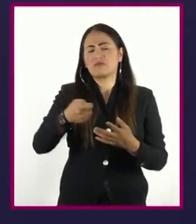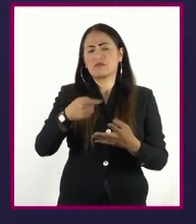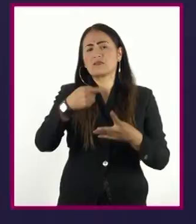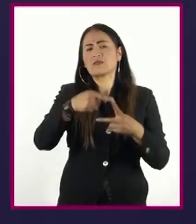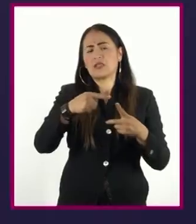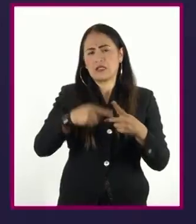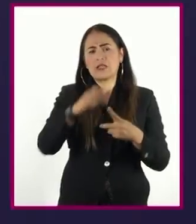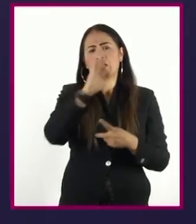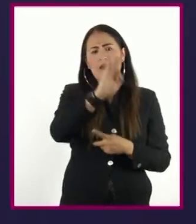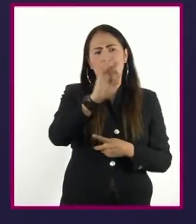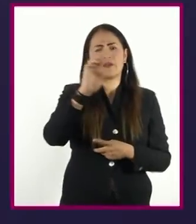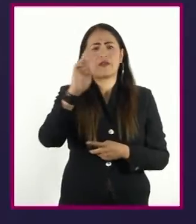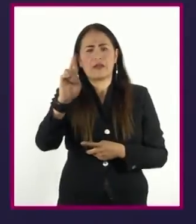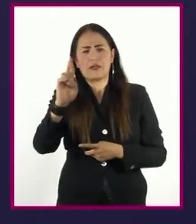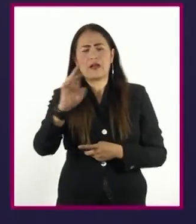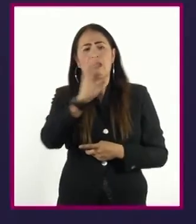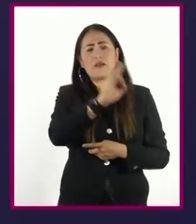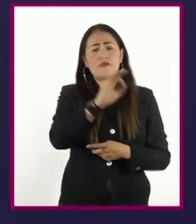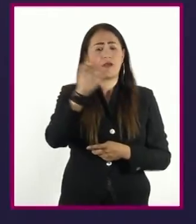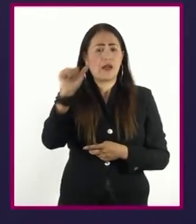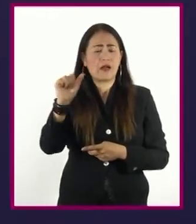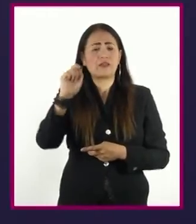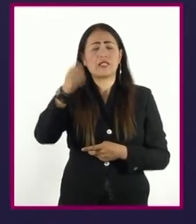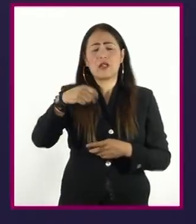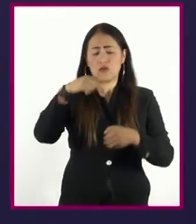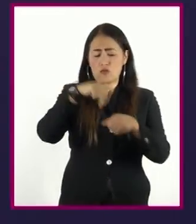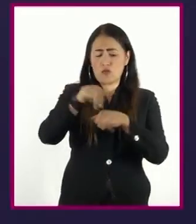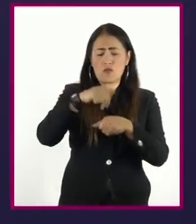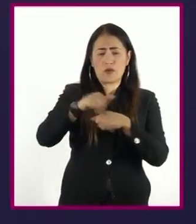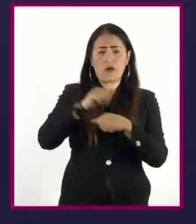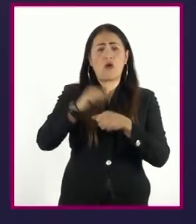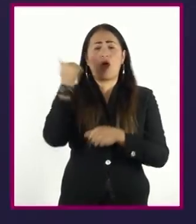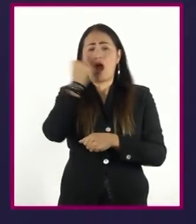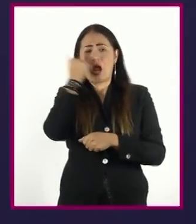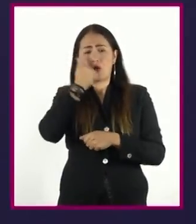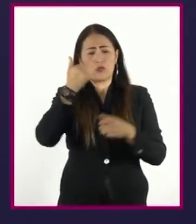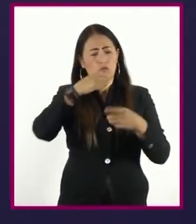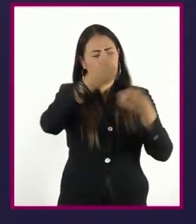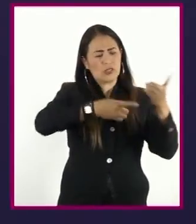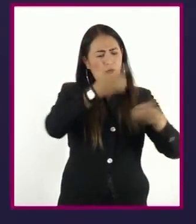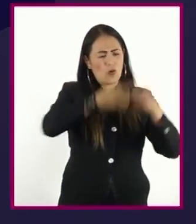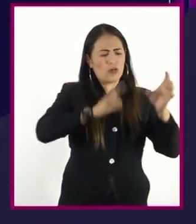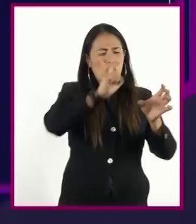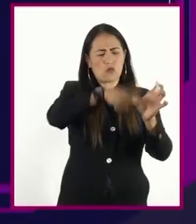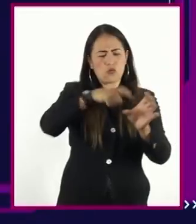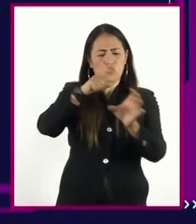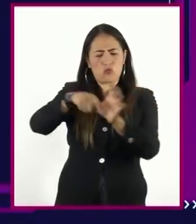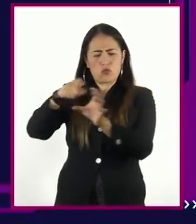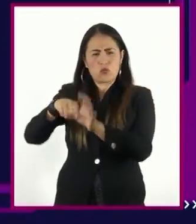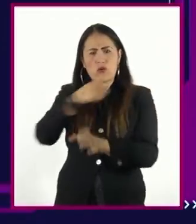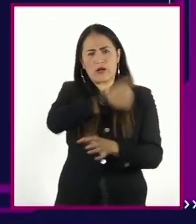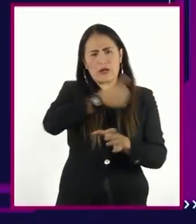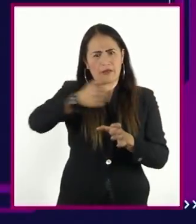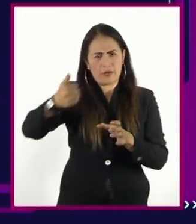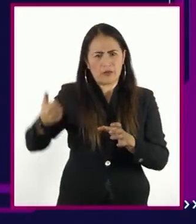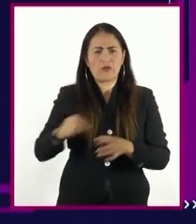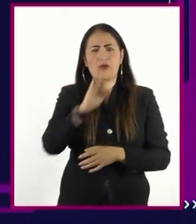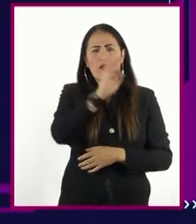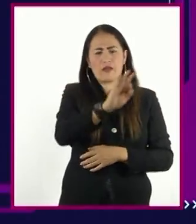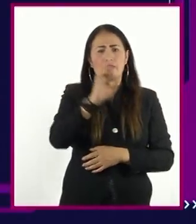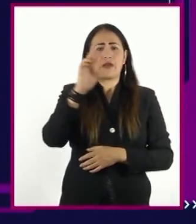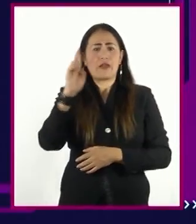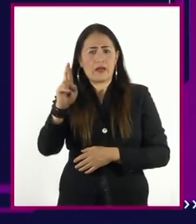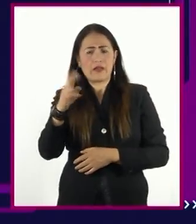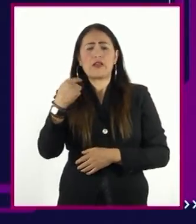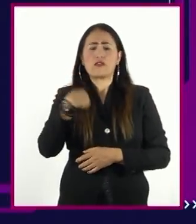las frecuencias absolutas son el número de alumnos inscritos en cada deporte. Para calcular las frecuencias relativas,